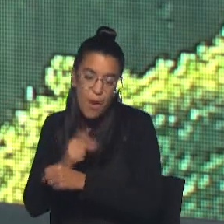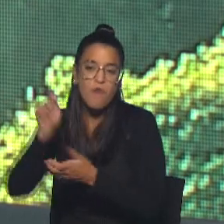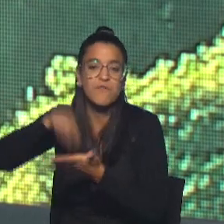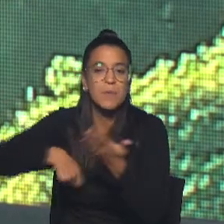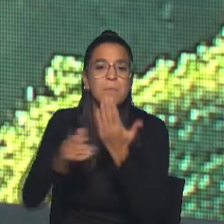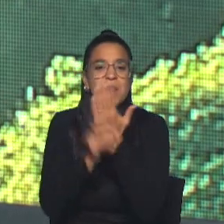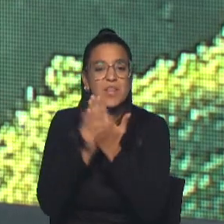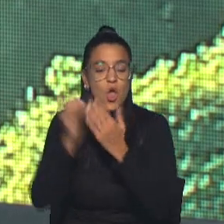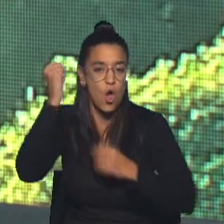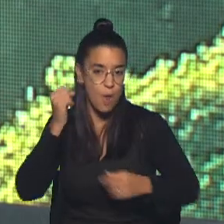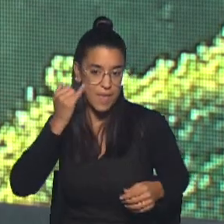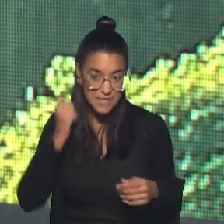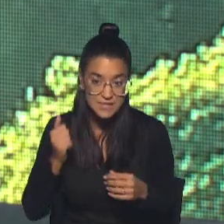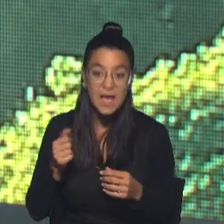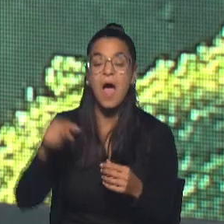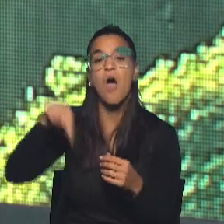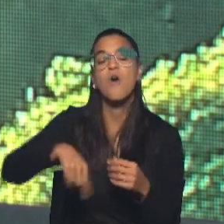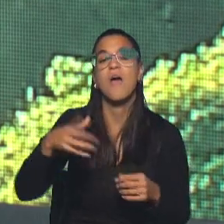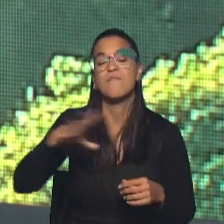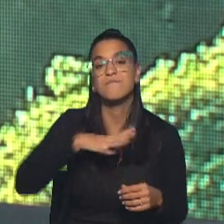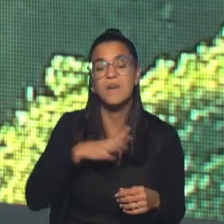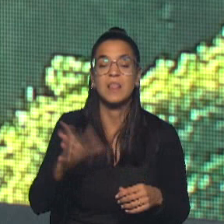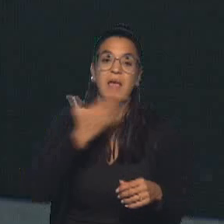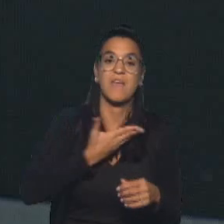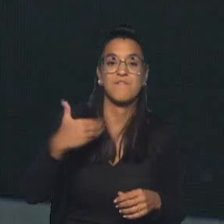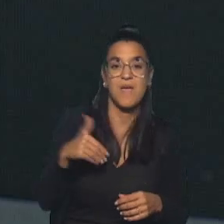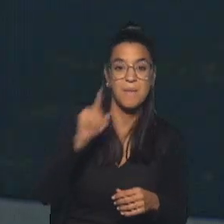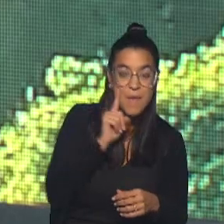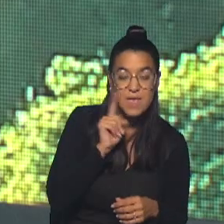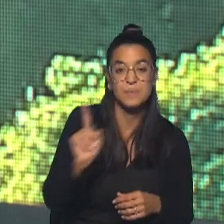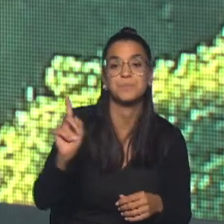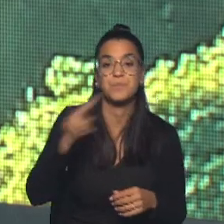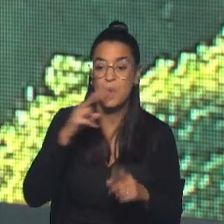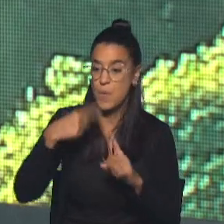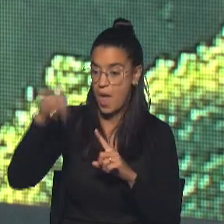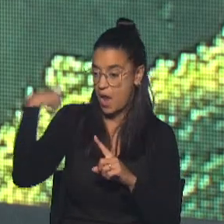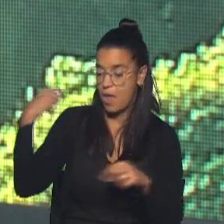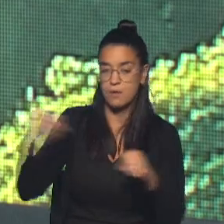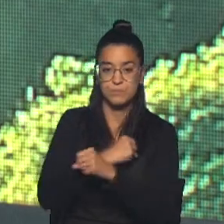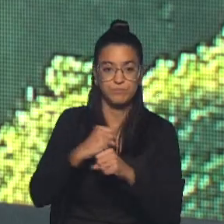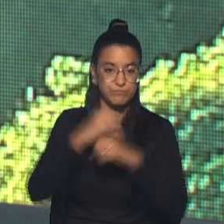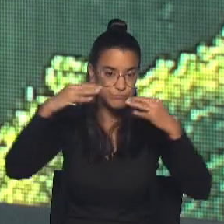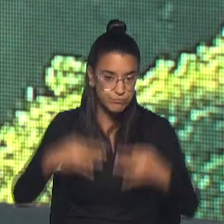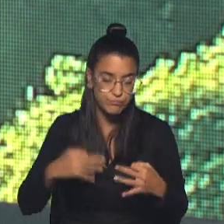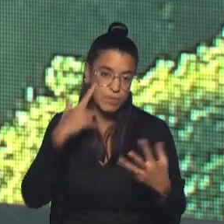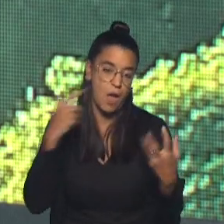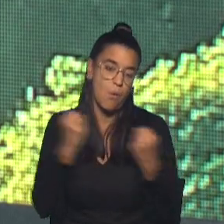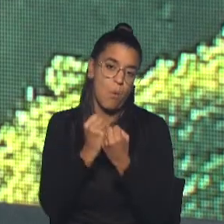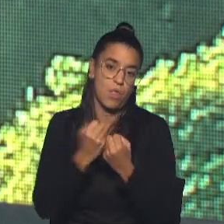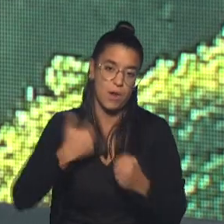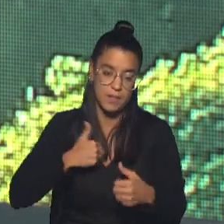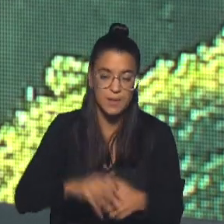del Ministerio de Economía, faltaba el Fondo Monetario Internacional, entonces que el viernes le dio la aprobación final al acuerdo con